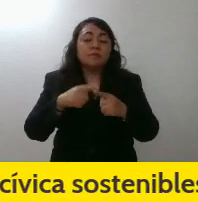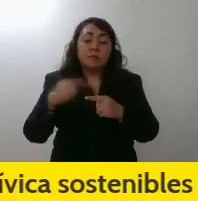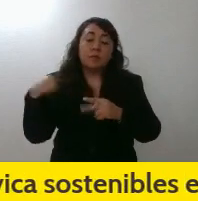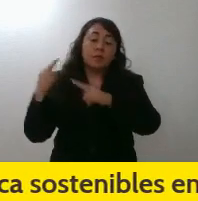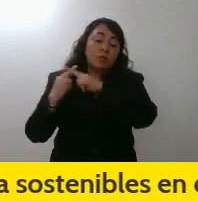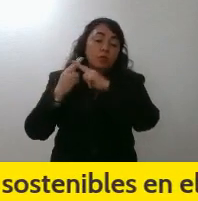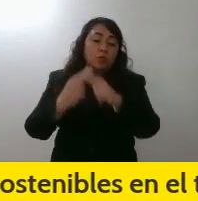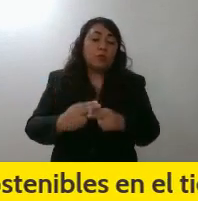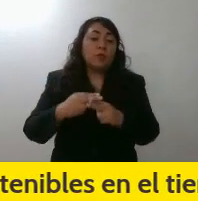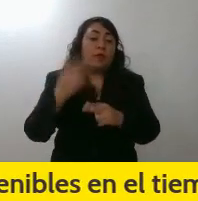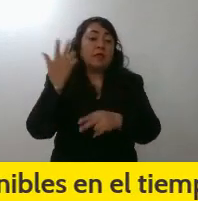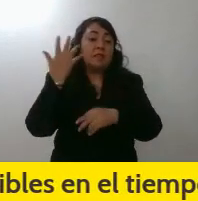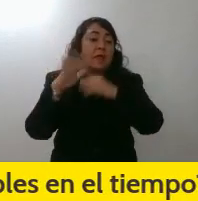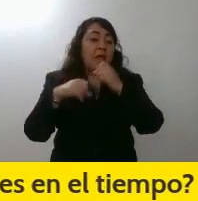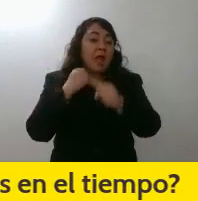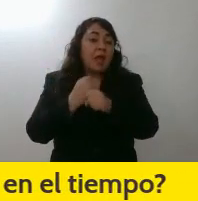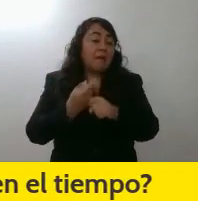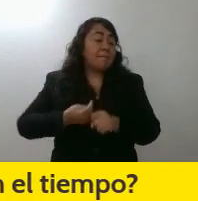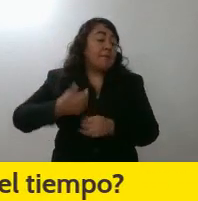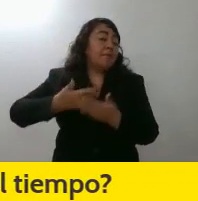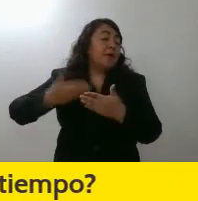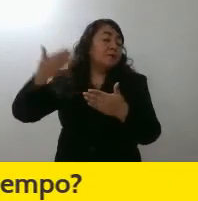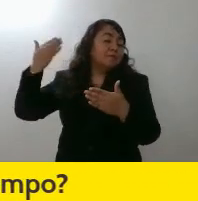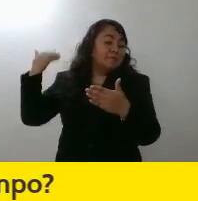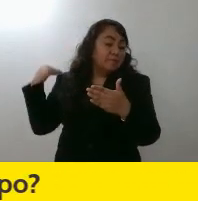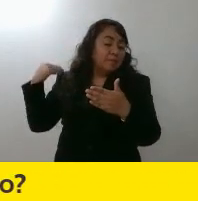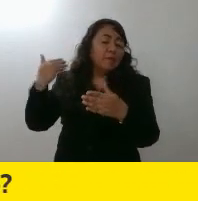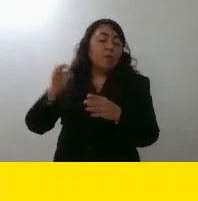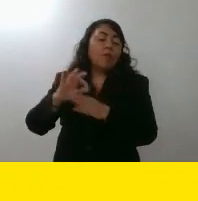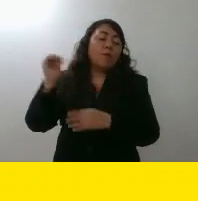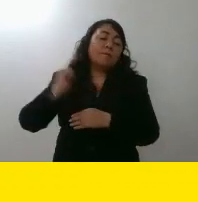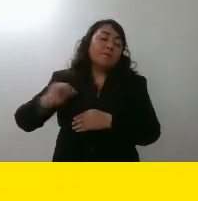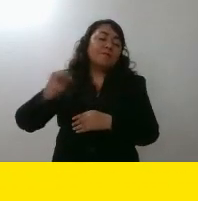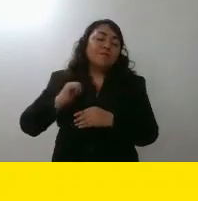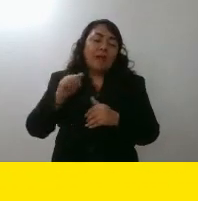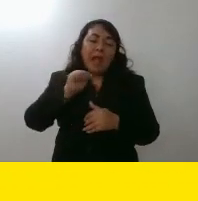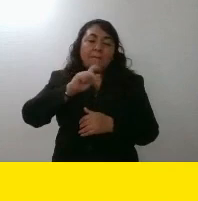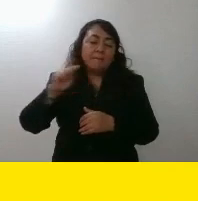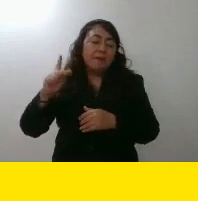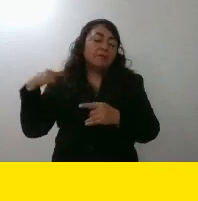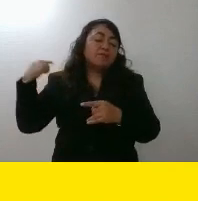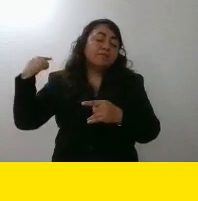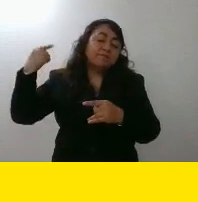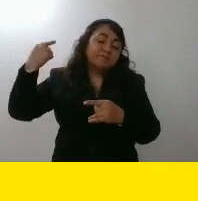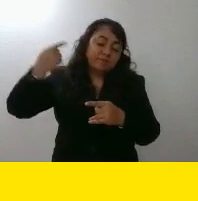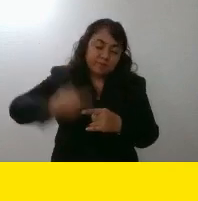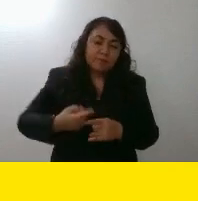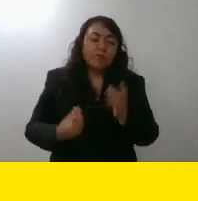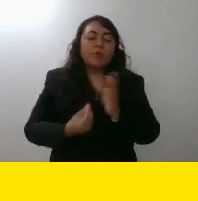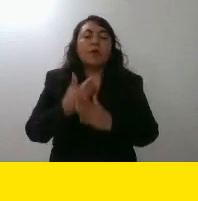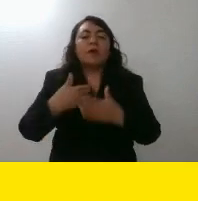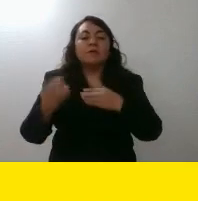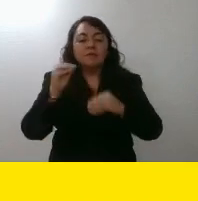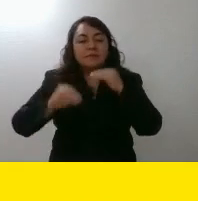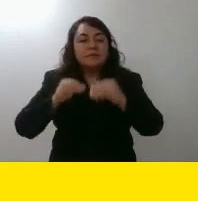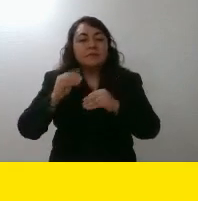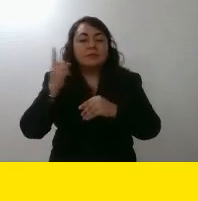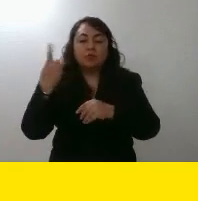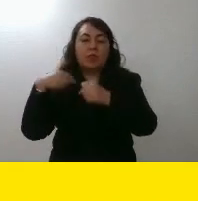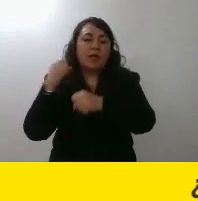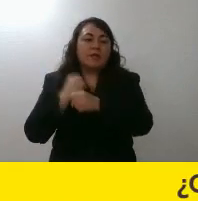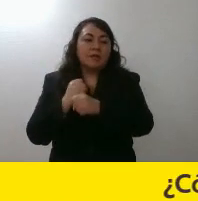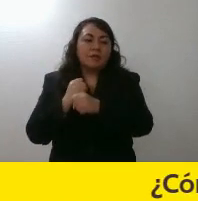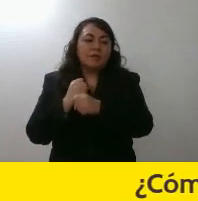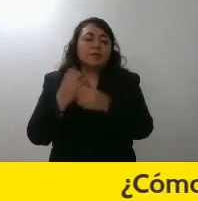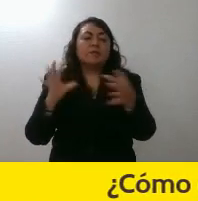años, o sea, desde su primera versión, como su versión más vieja, a la que tenemos ahora, que desarrollamos durante todo el año